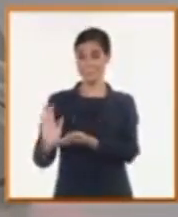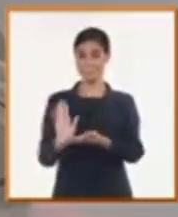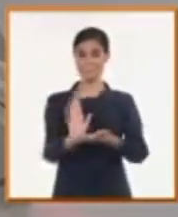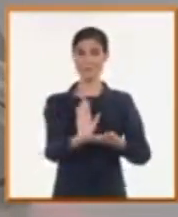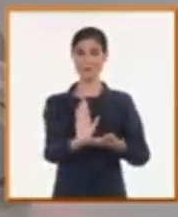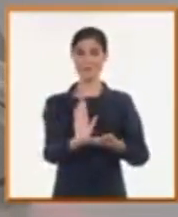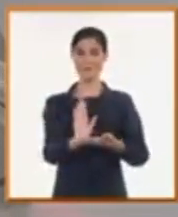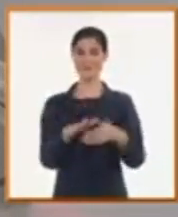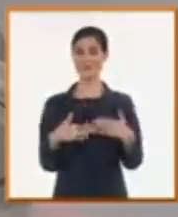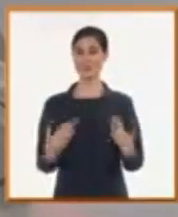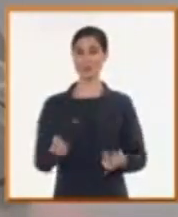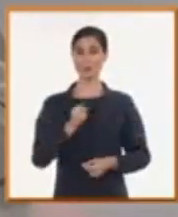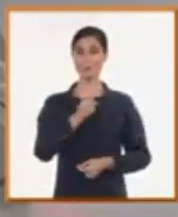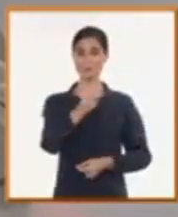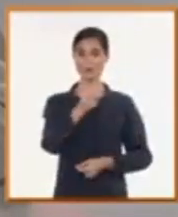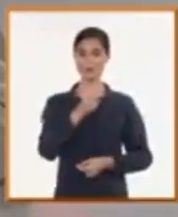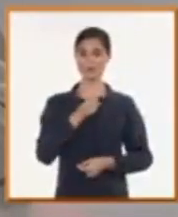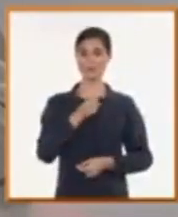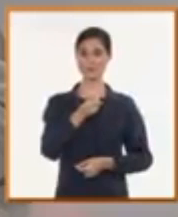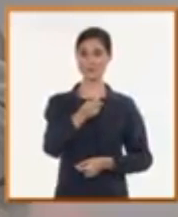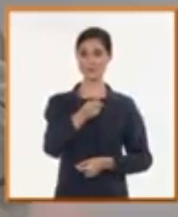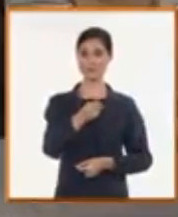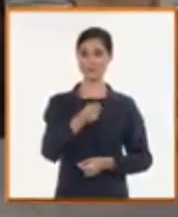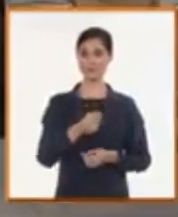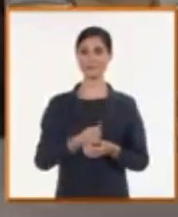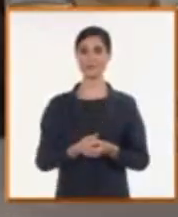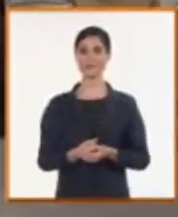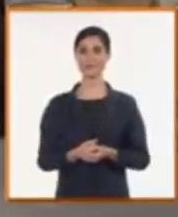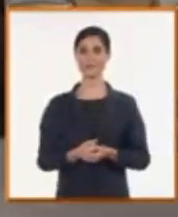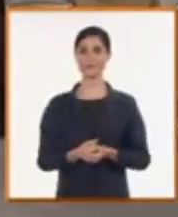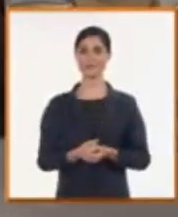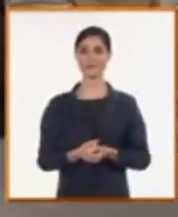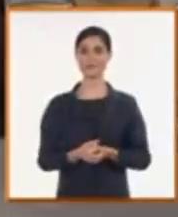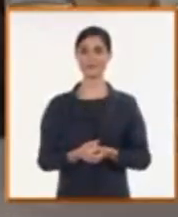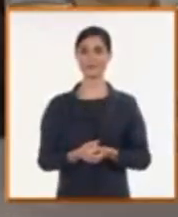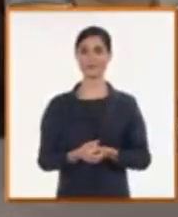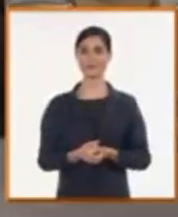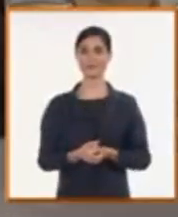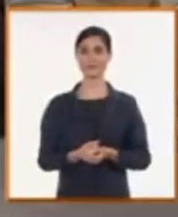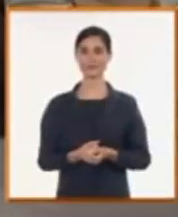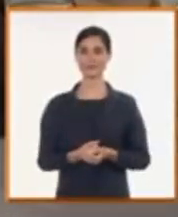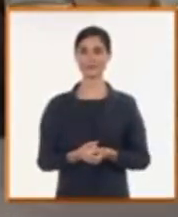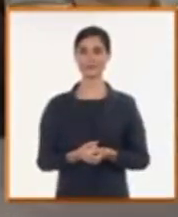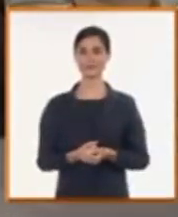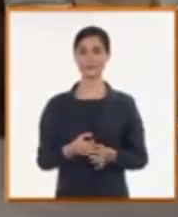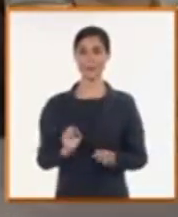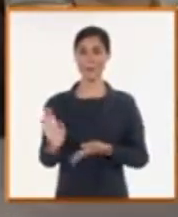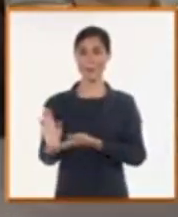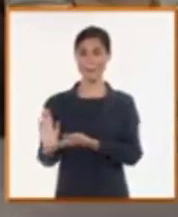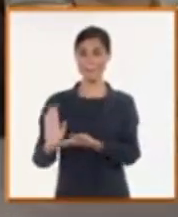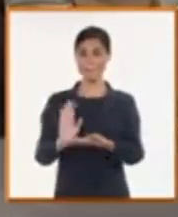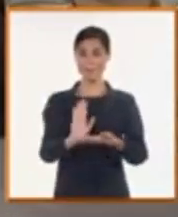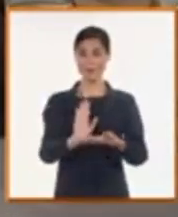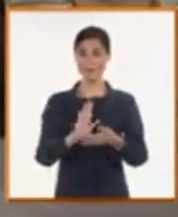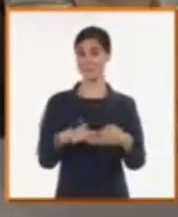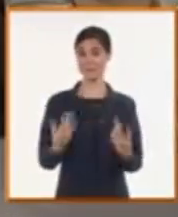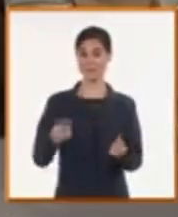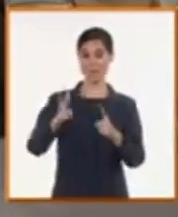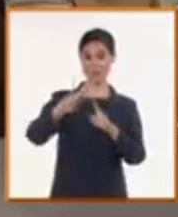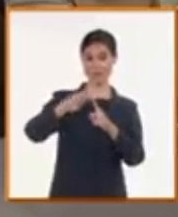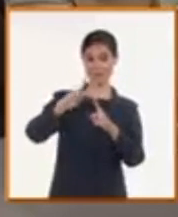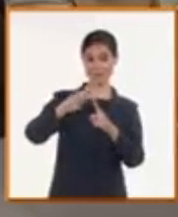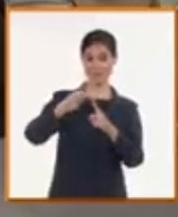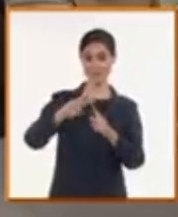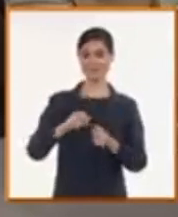en televisión por la obra de la vida, Roberto Agudo, ¿no? Roberto. El gremio de televisión ha premiado por la obra de la